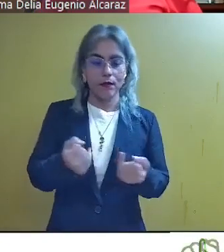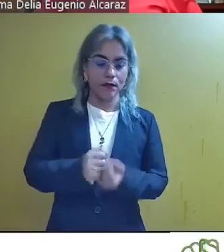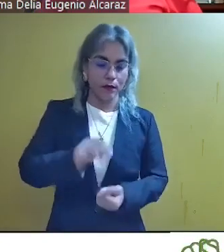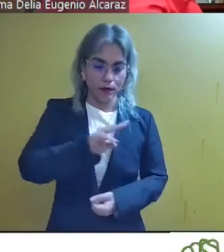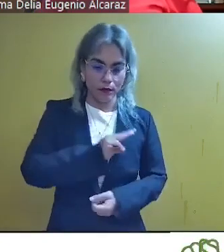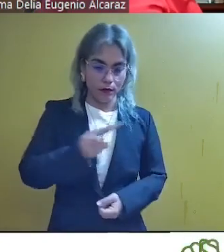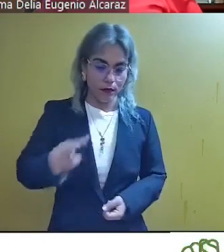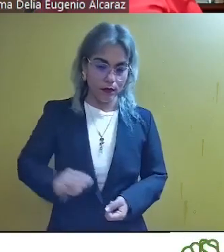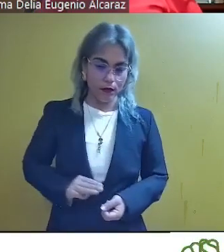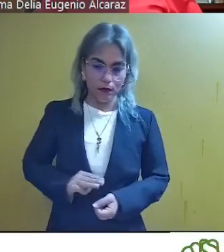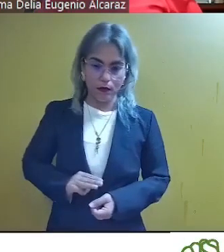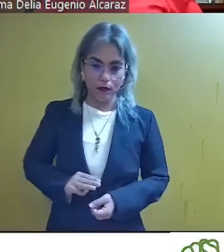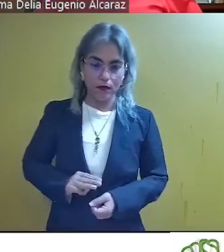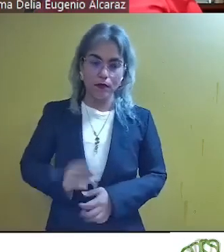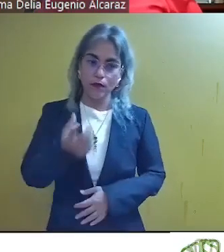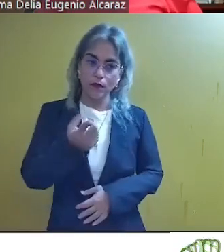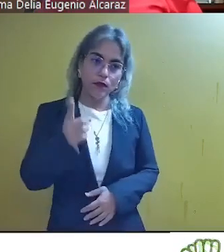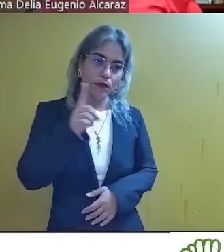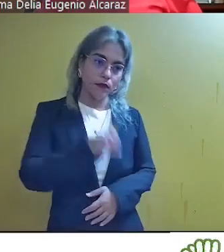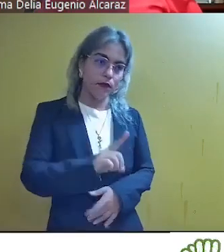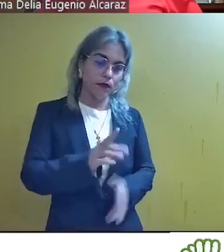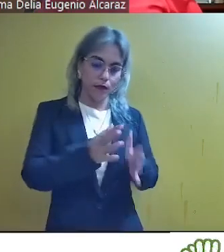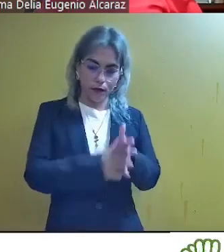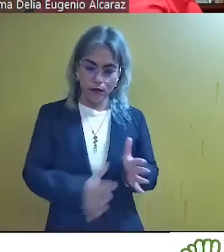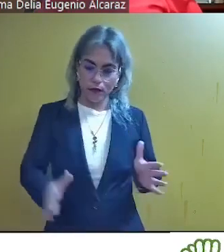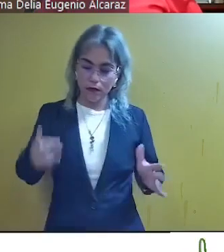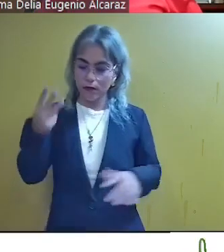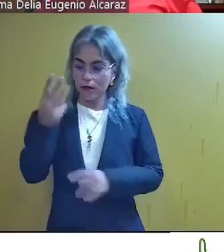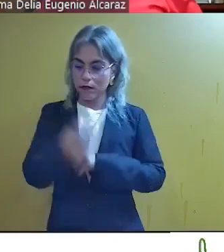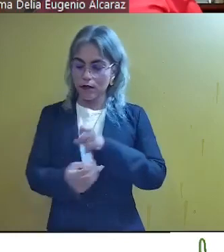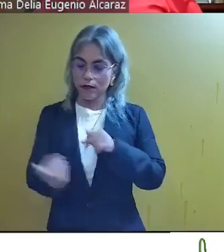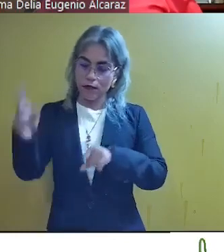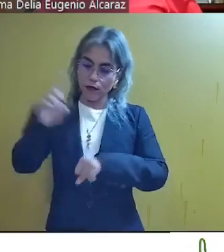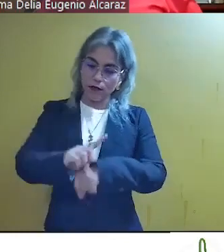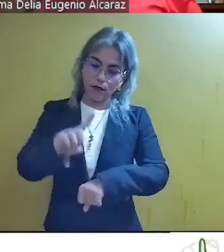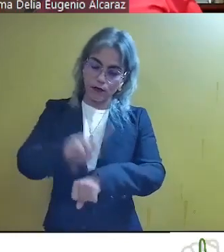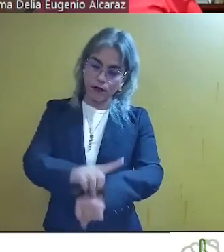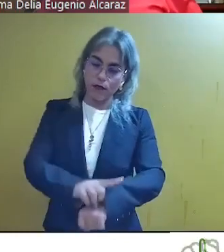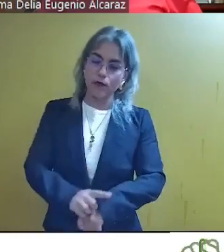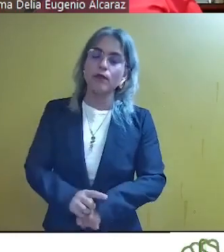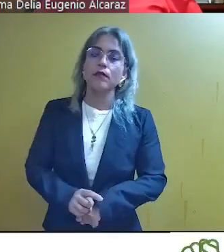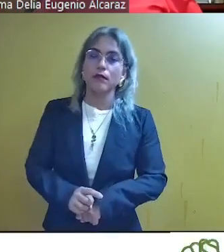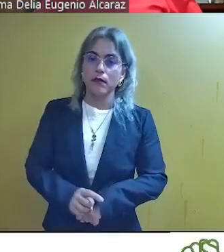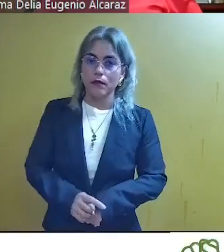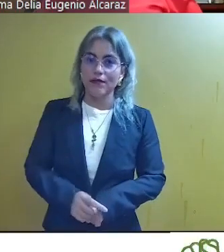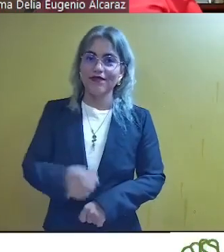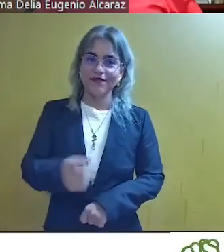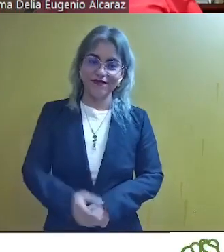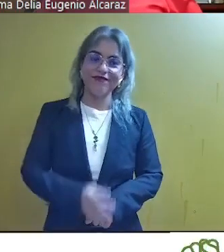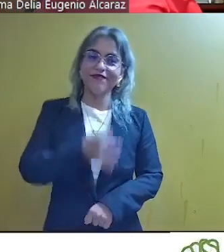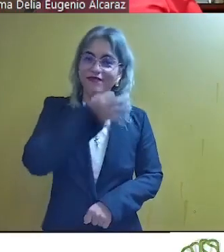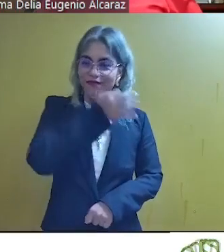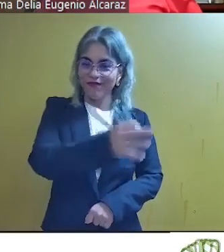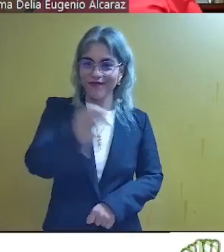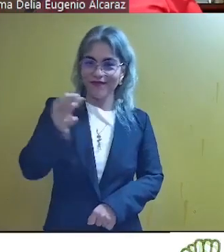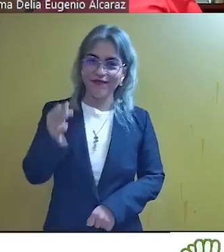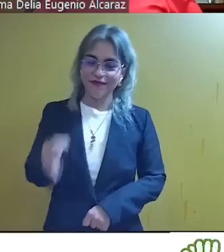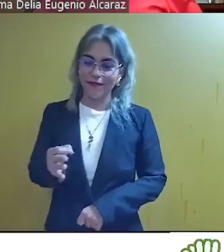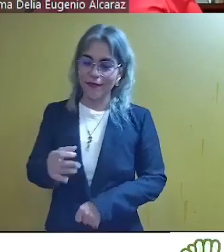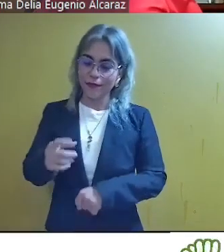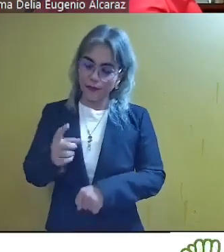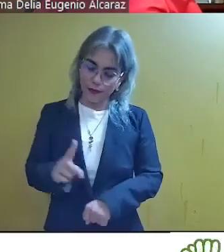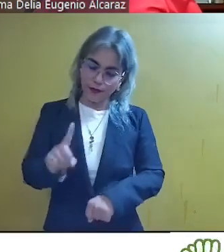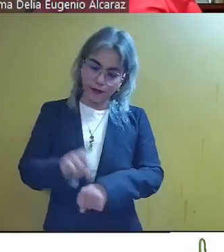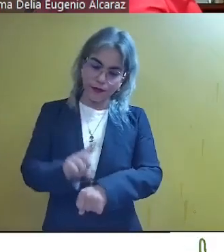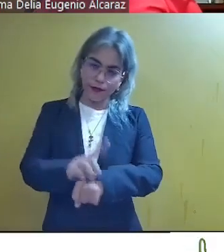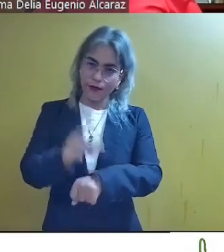ordena al primero de los mencionados que en el plazo improrrogable de 3 días hábiles contados a partir de que se notifique la presente resolución, realice